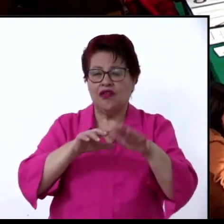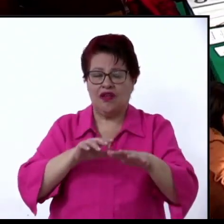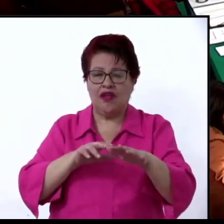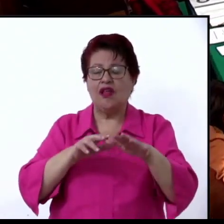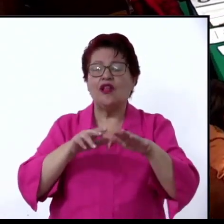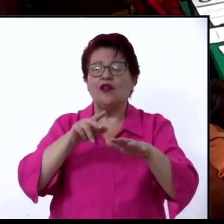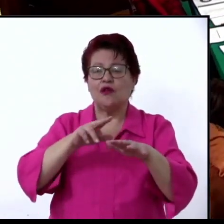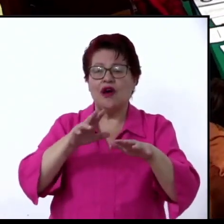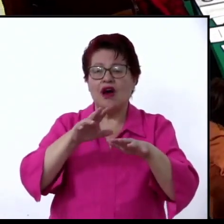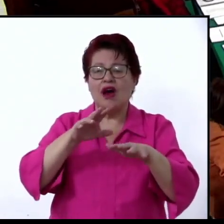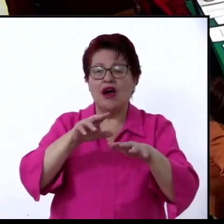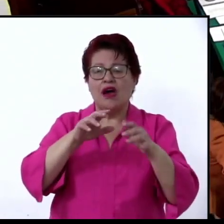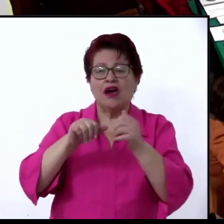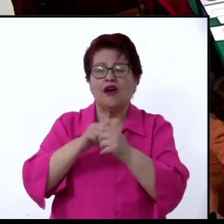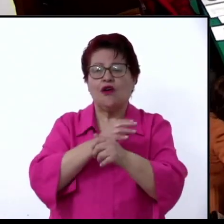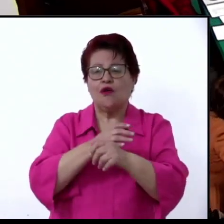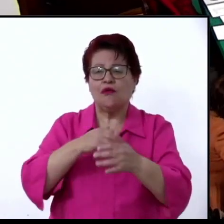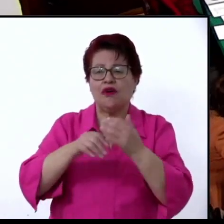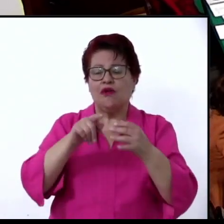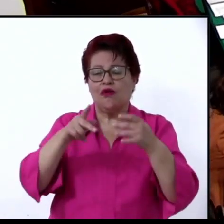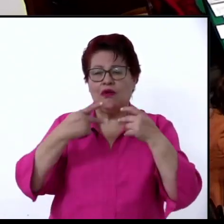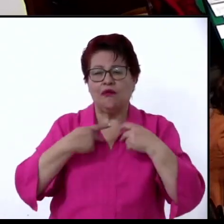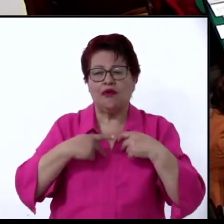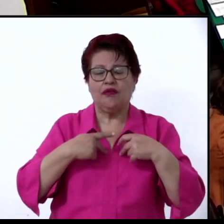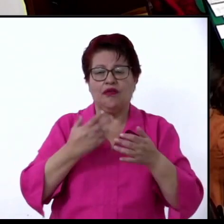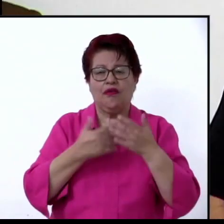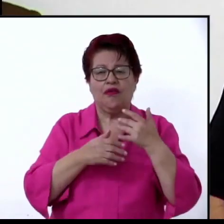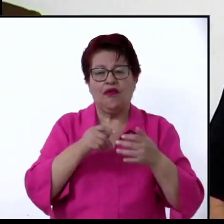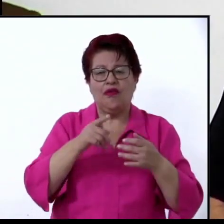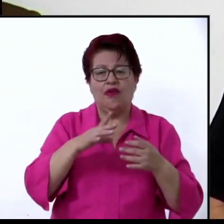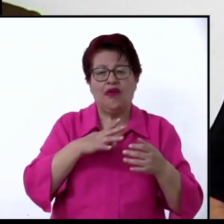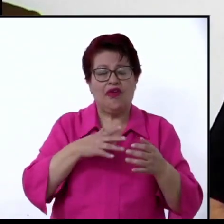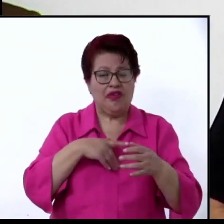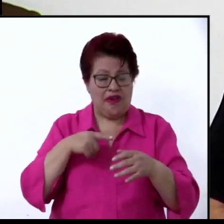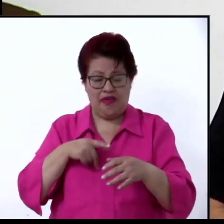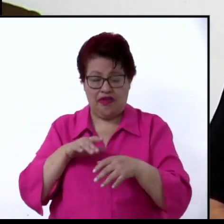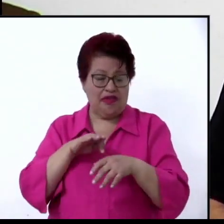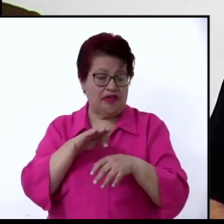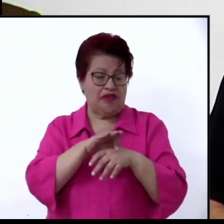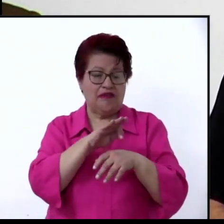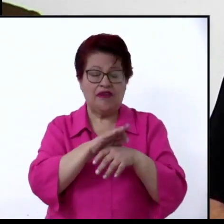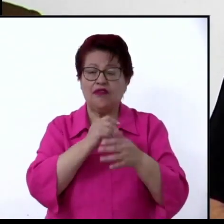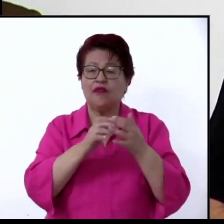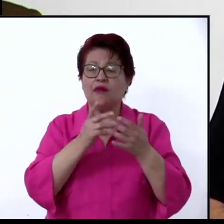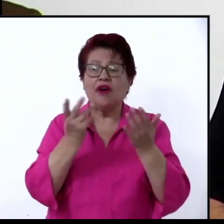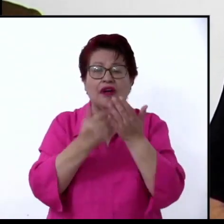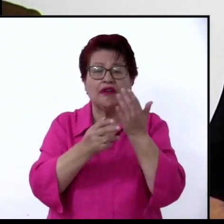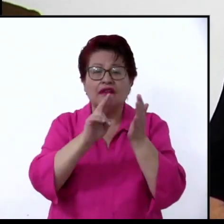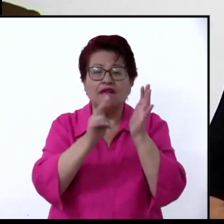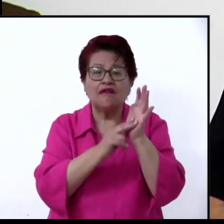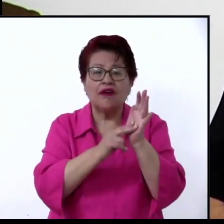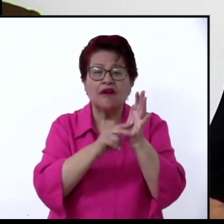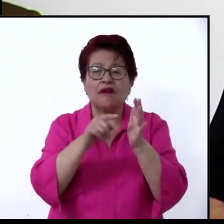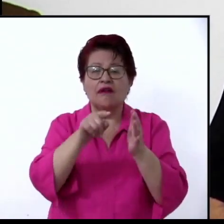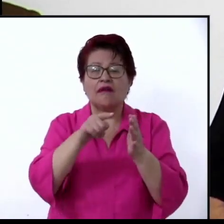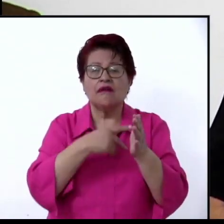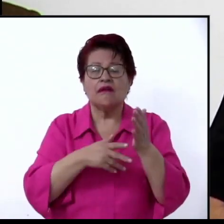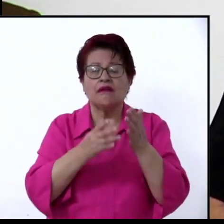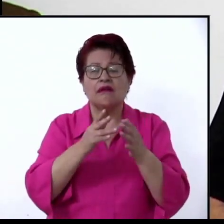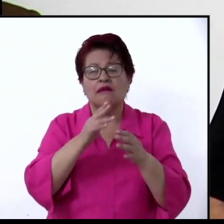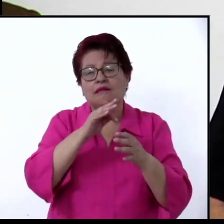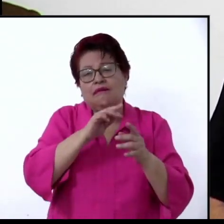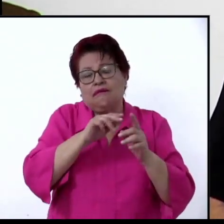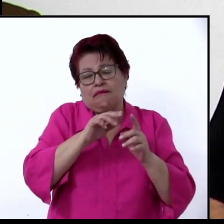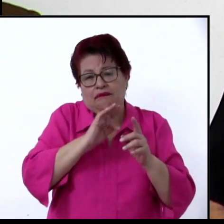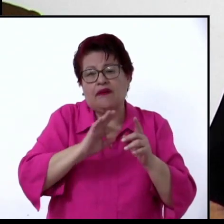área en compañía de una persona defensora para poder pues hacer valer esa